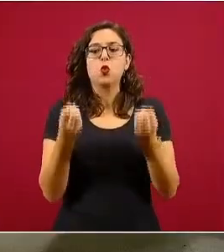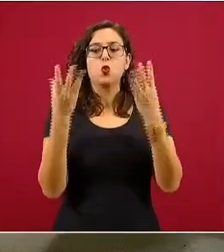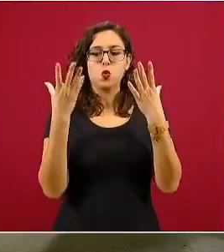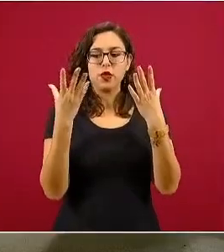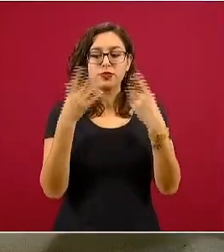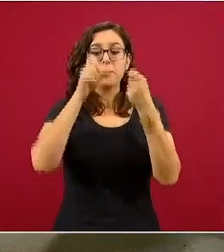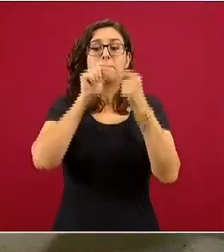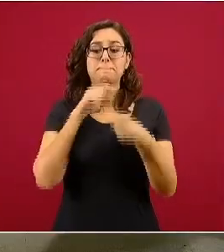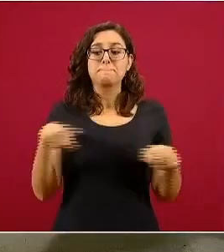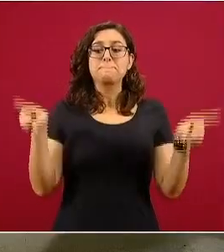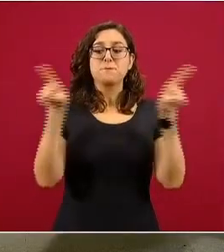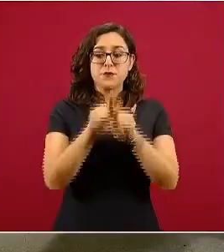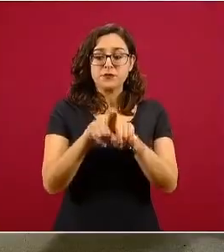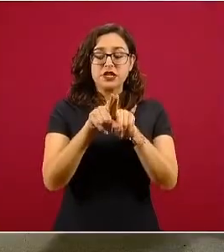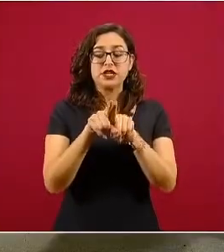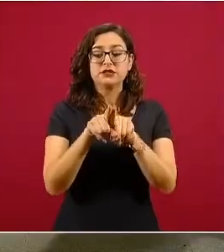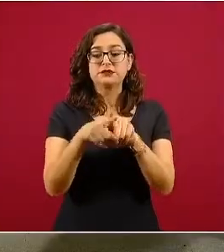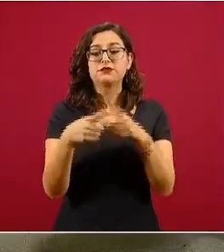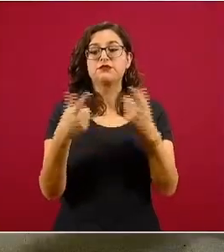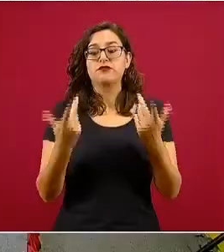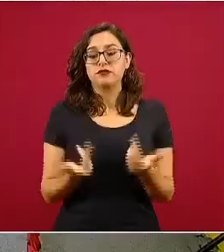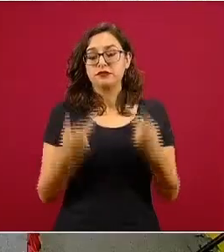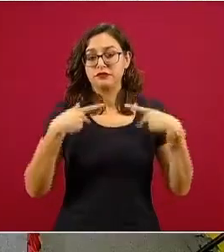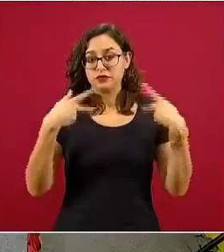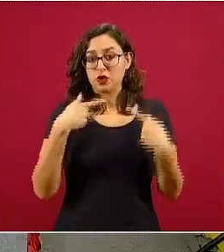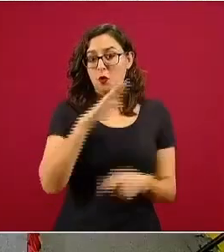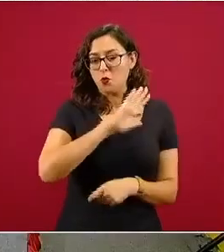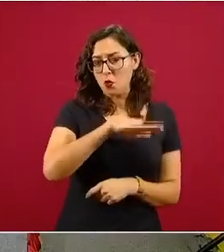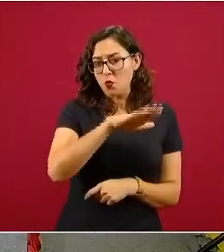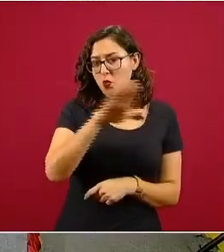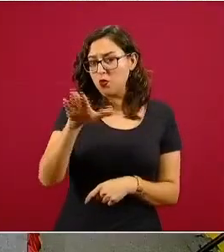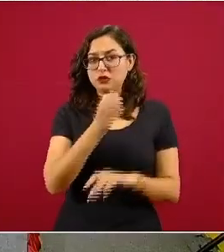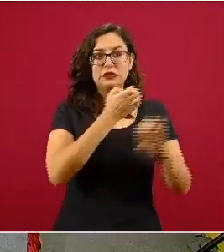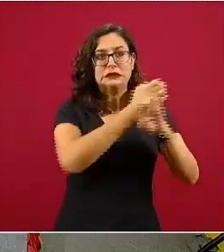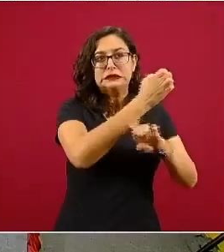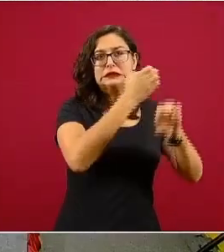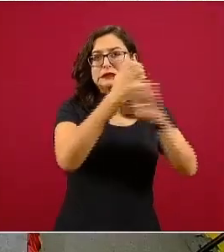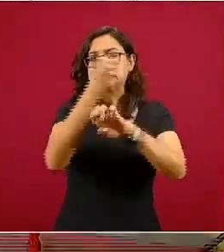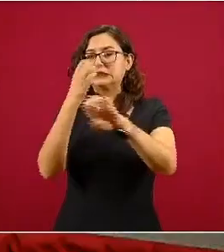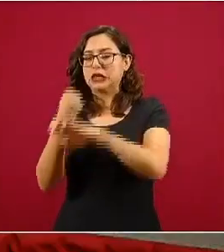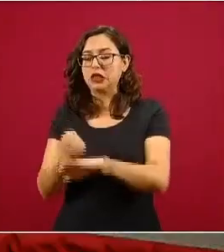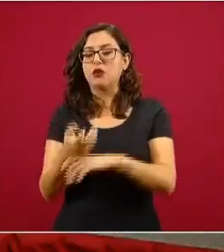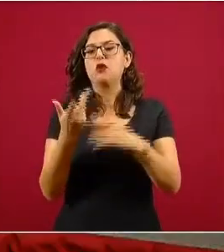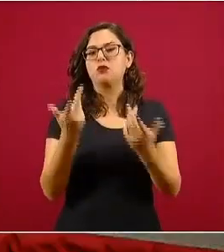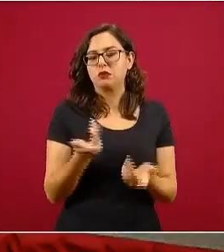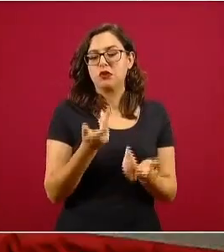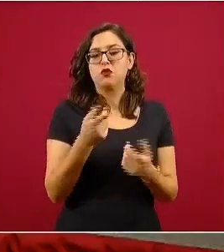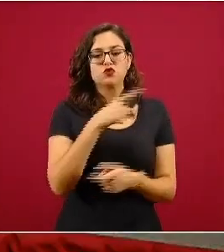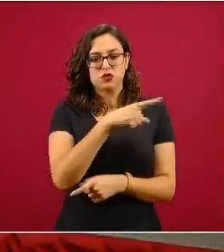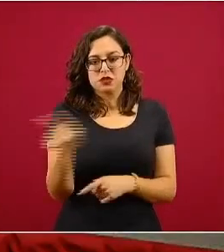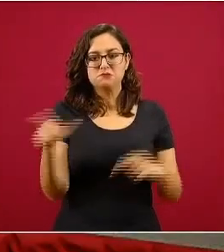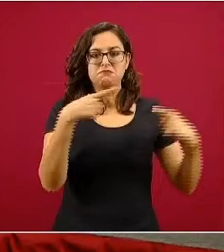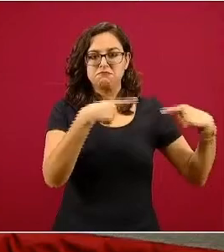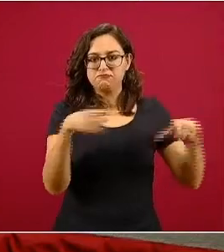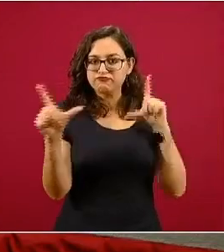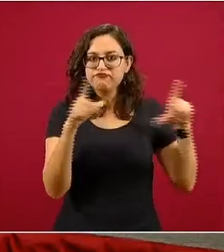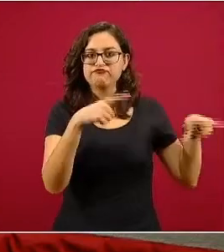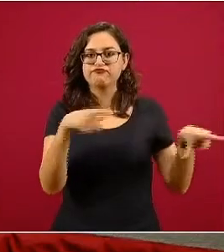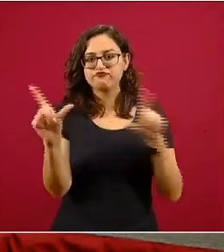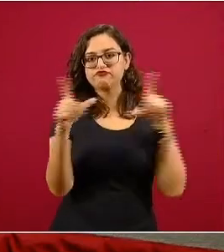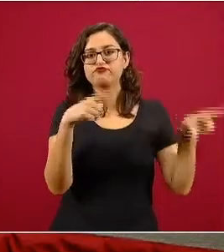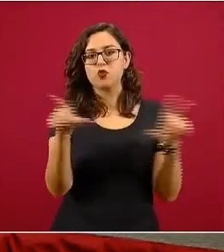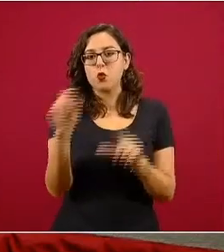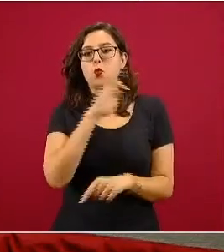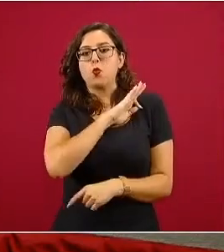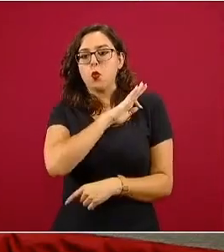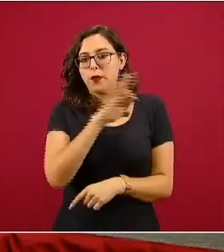curva epidémica de mortalidad. En cada diapositiva encontrarán que está el porcentaje